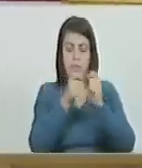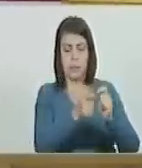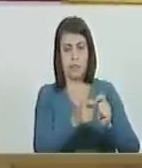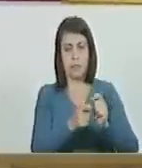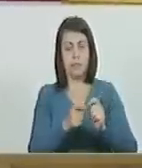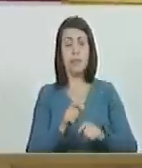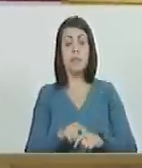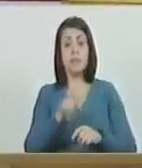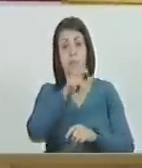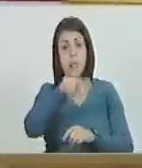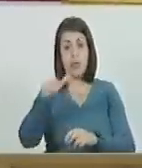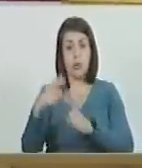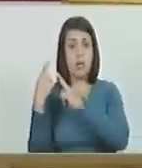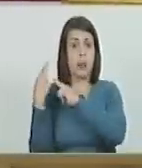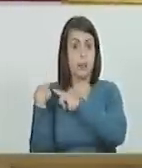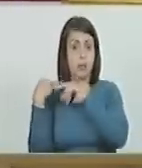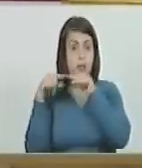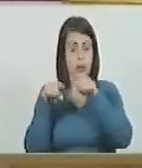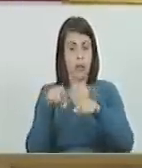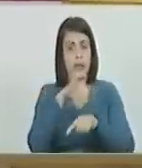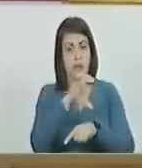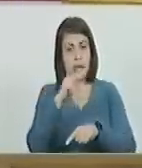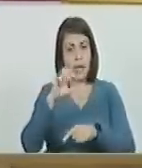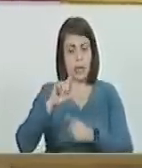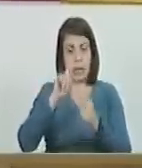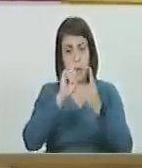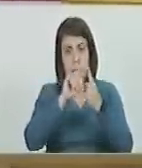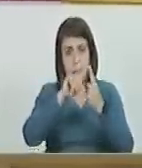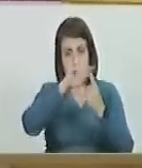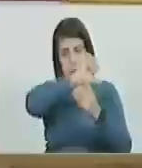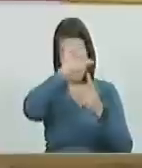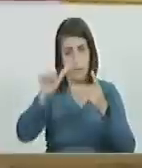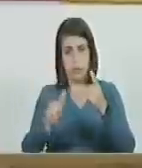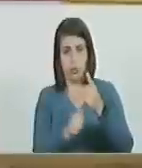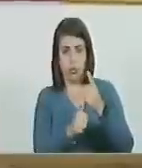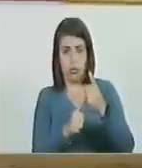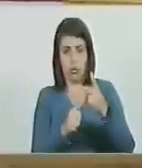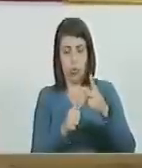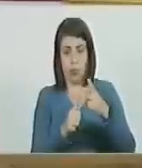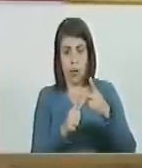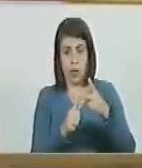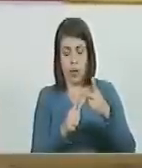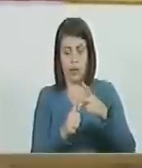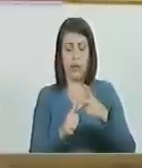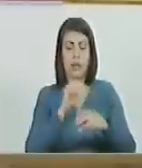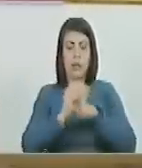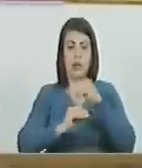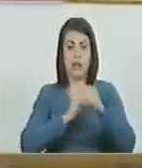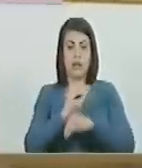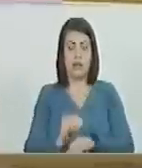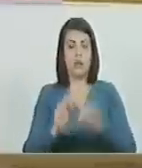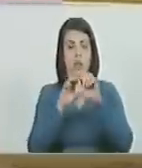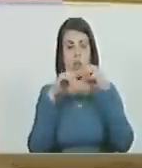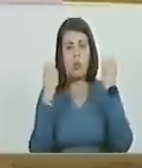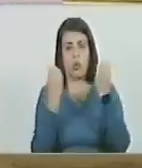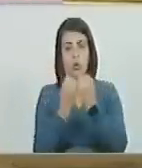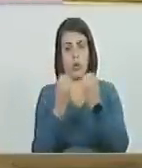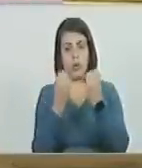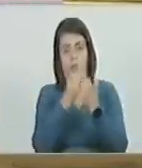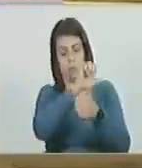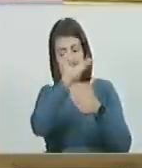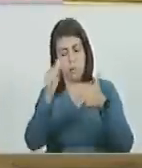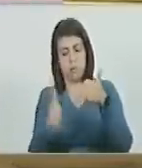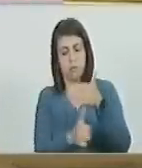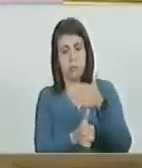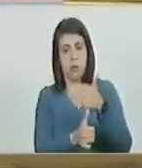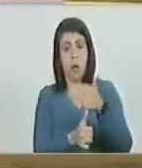de las rectoras, de los rectores principales y suplentes, de la conformación de los órganos subordinados